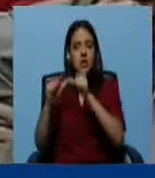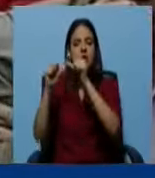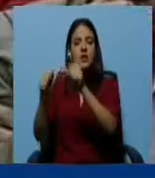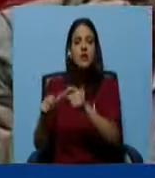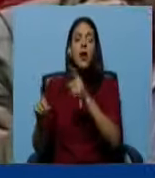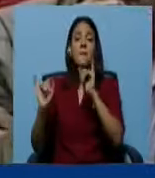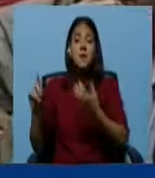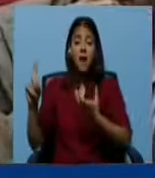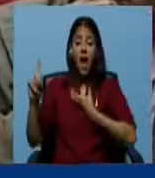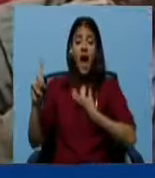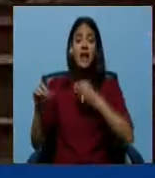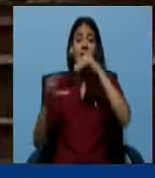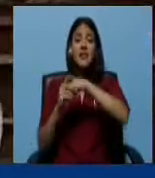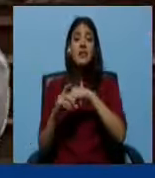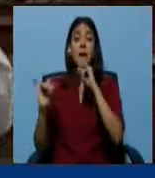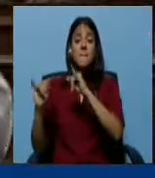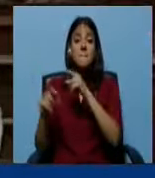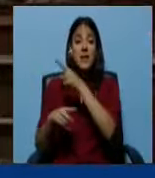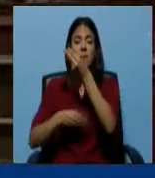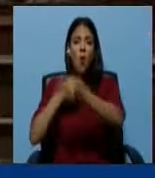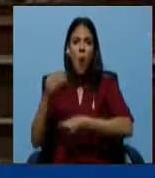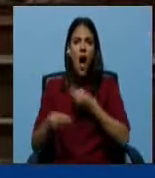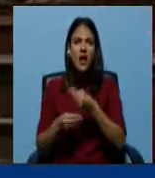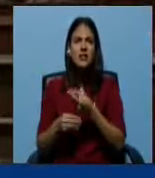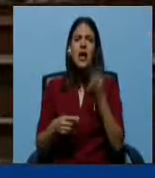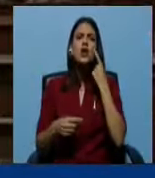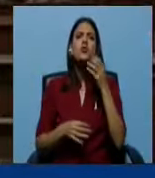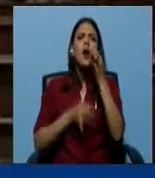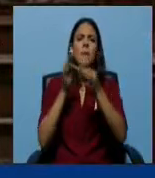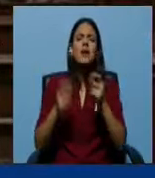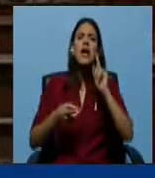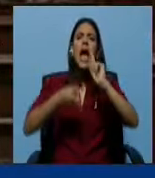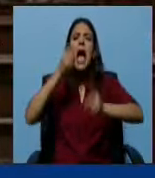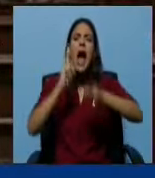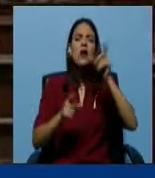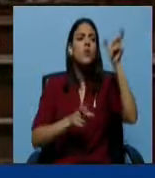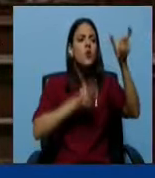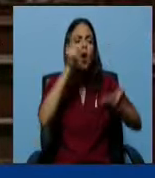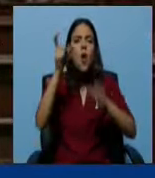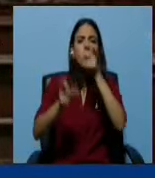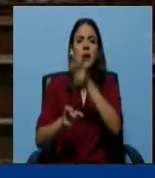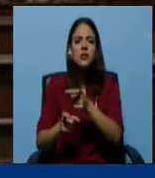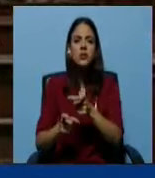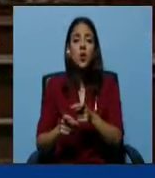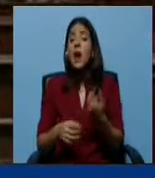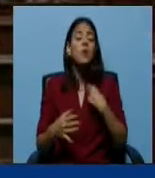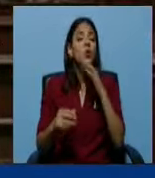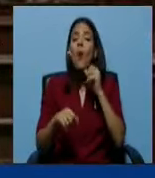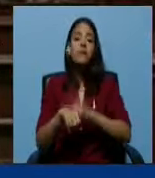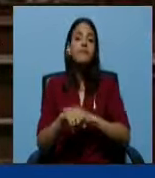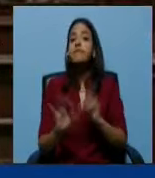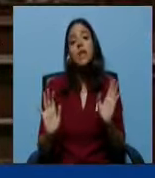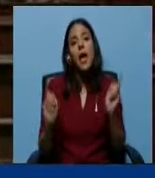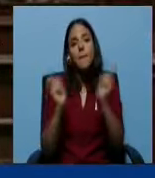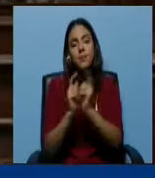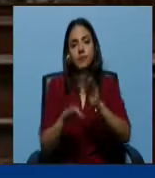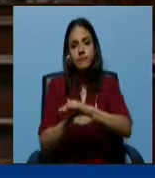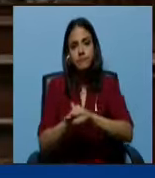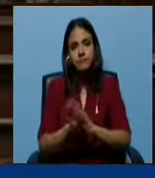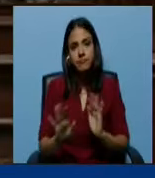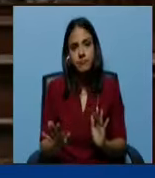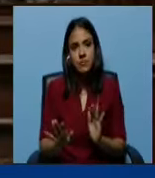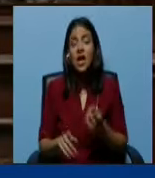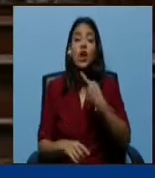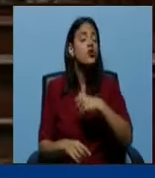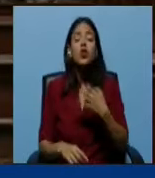Madrid, y todos esos bandidos, para solo nombrar a algunos de los bandidos y no a todos, porque no hay tiempo que